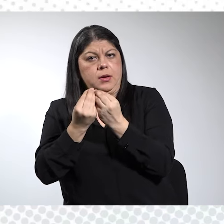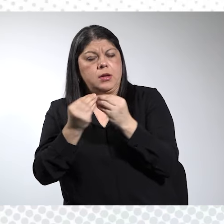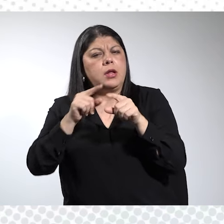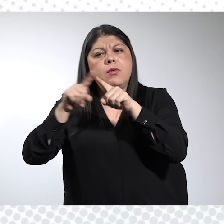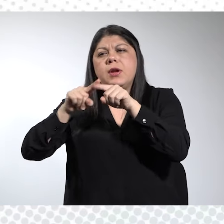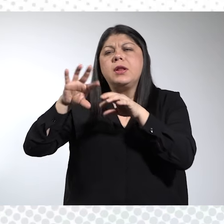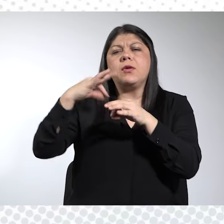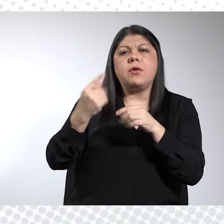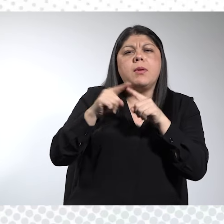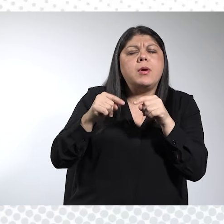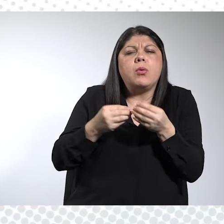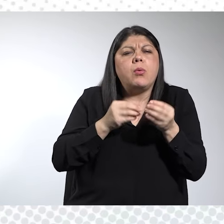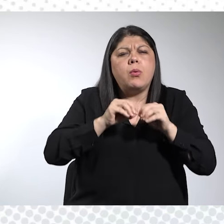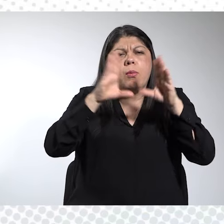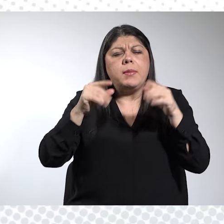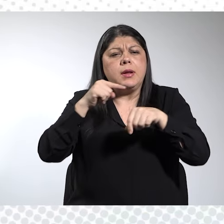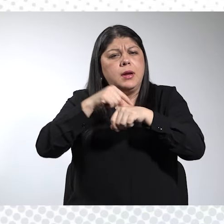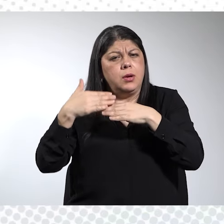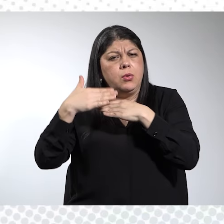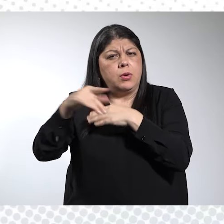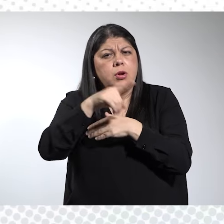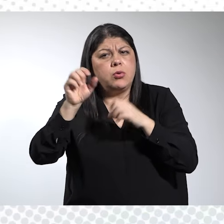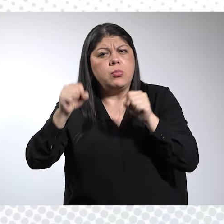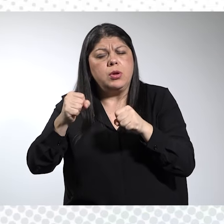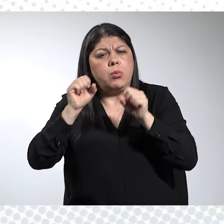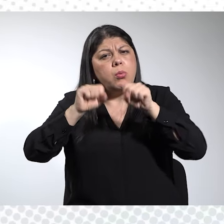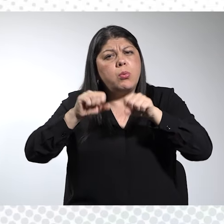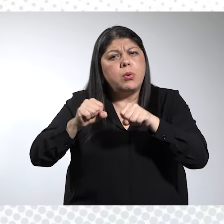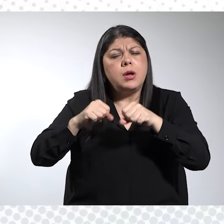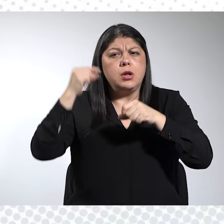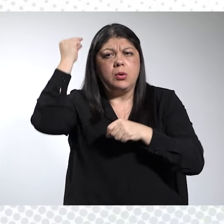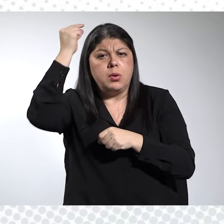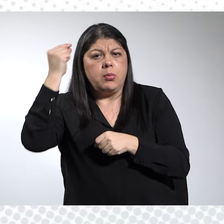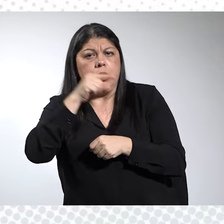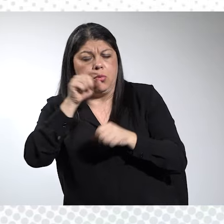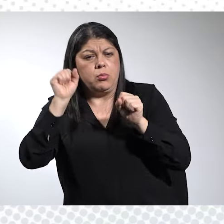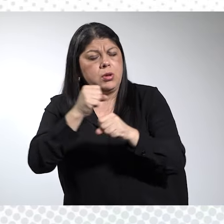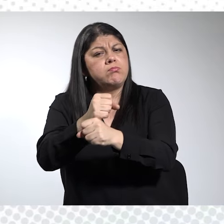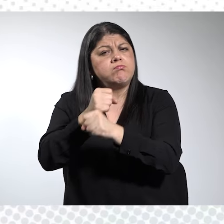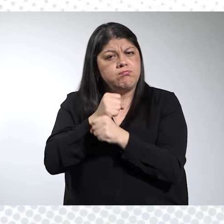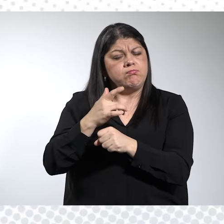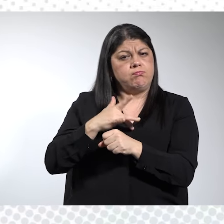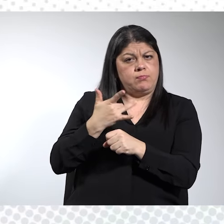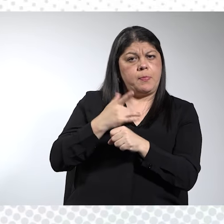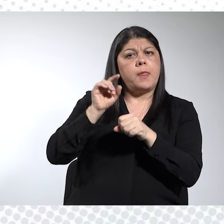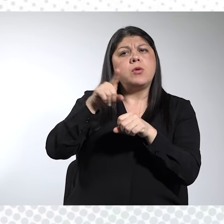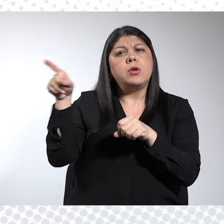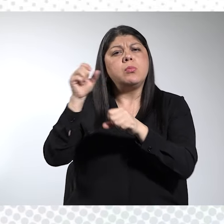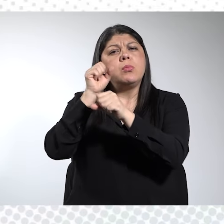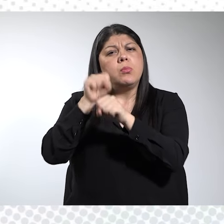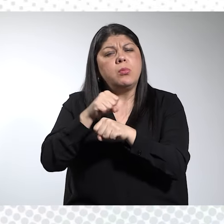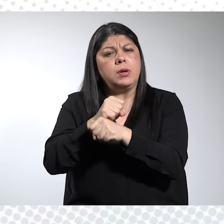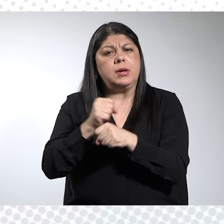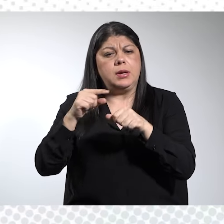de una manera distinta. Pero por sobre todo en el largo plazo saber que tienen una posibilidad de gobierno donde van a estar seguros, donde van a